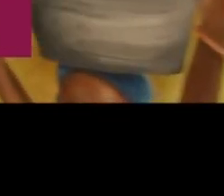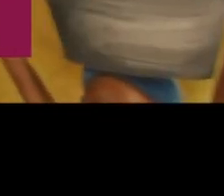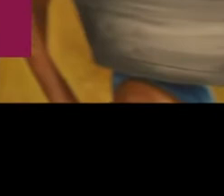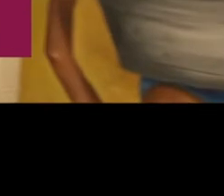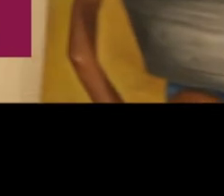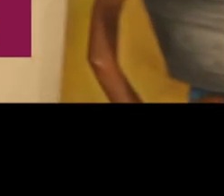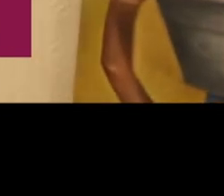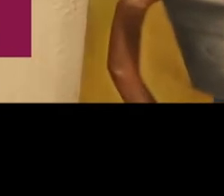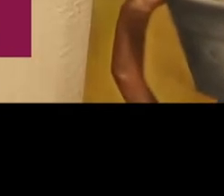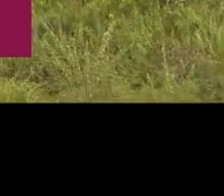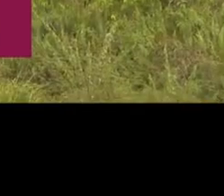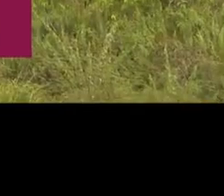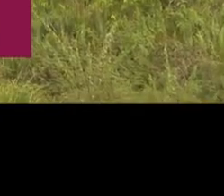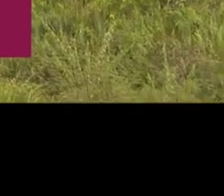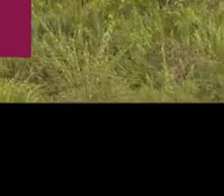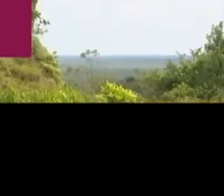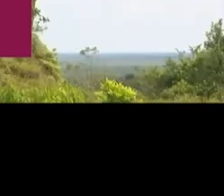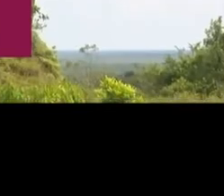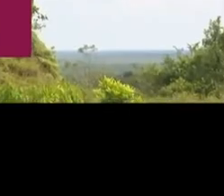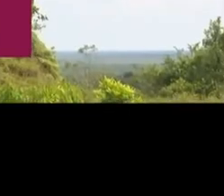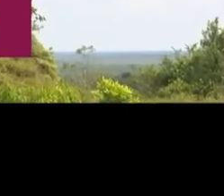con 2